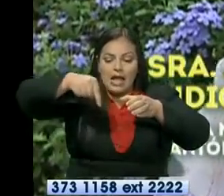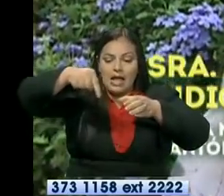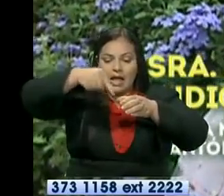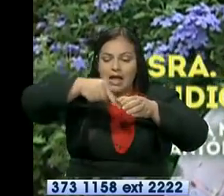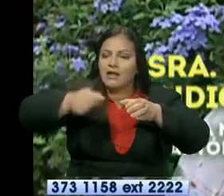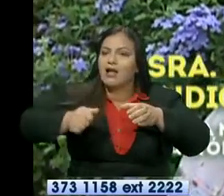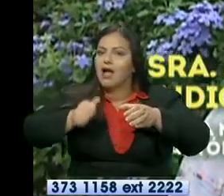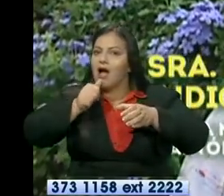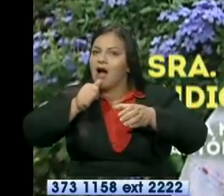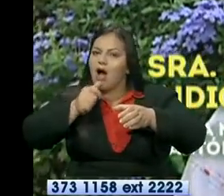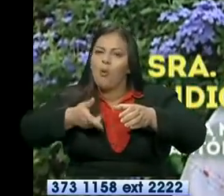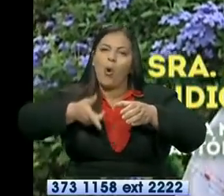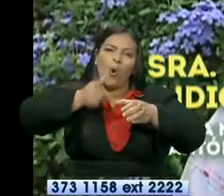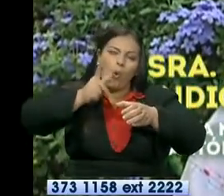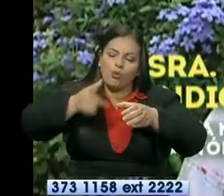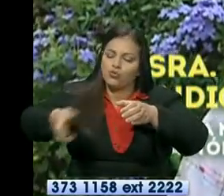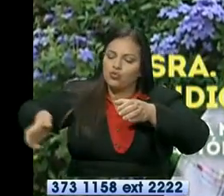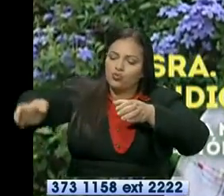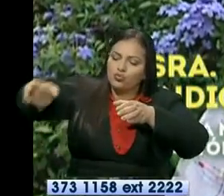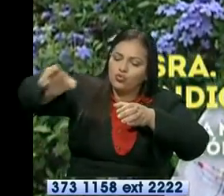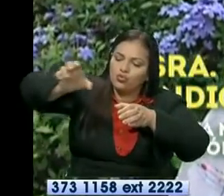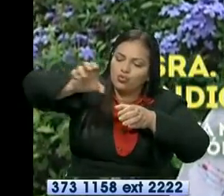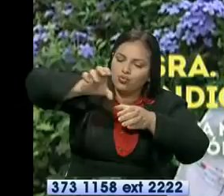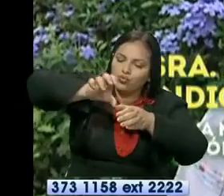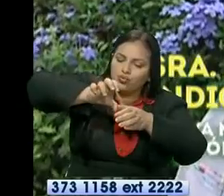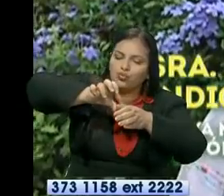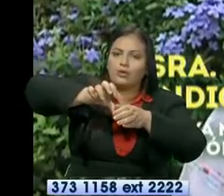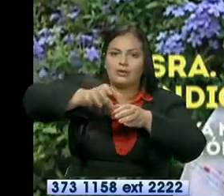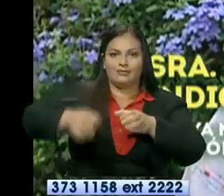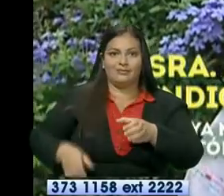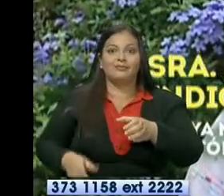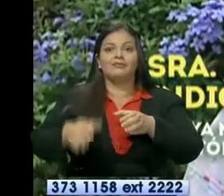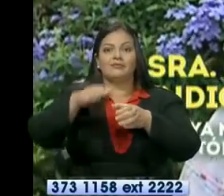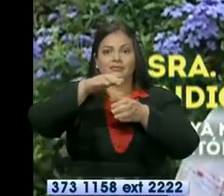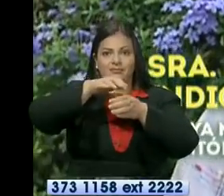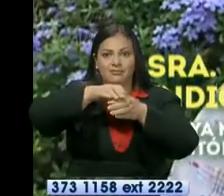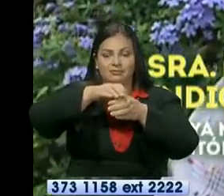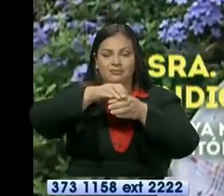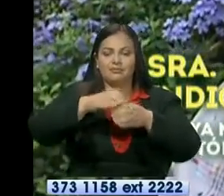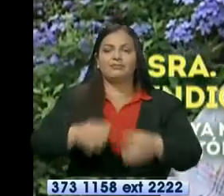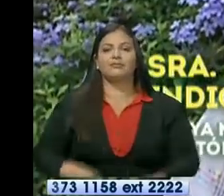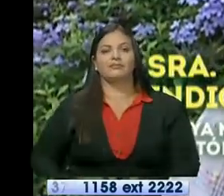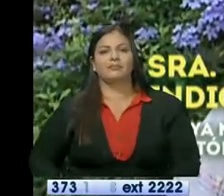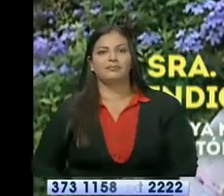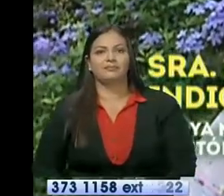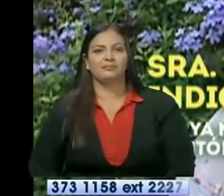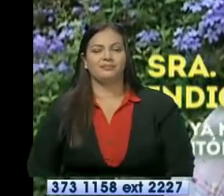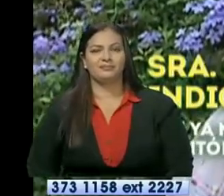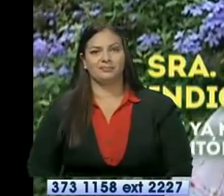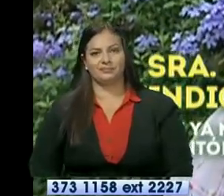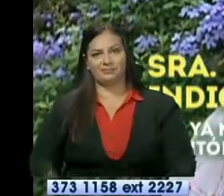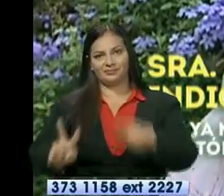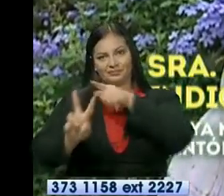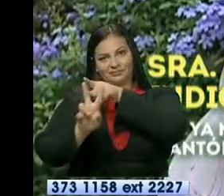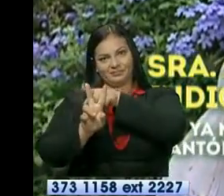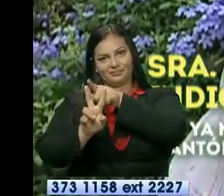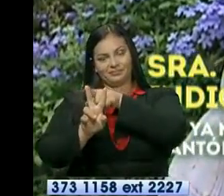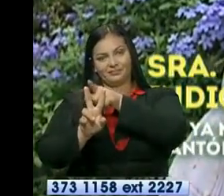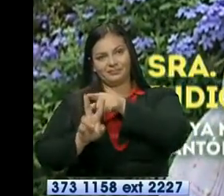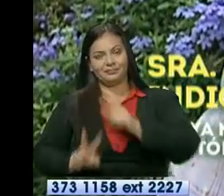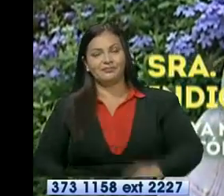pues de Babahoyo, nos venimos para acá, Simón Bolívar, y aquí hicimos una casa, mi